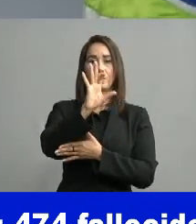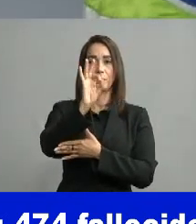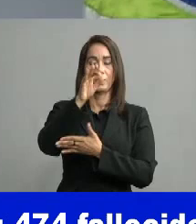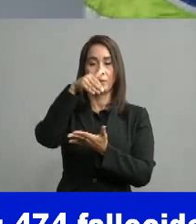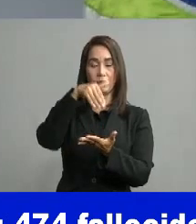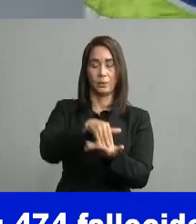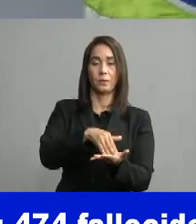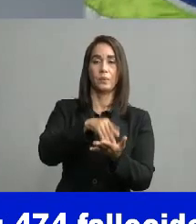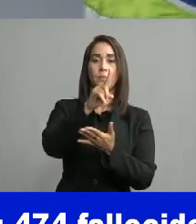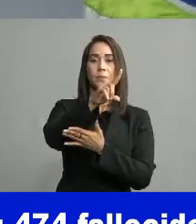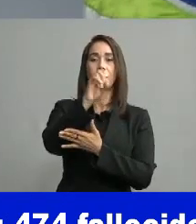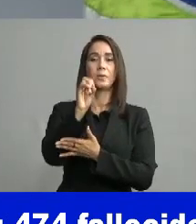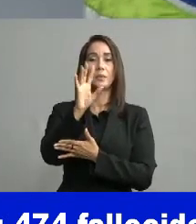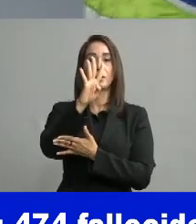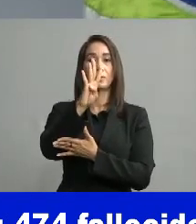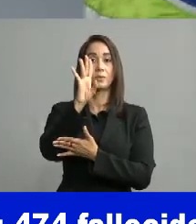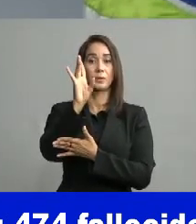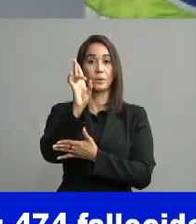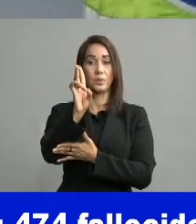59.157 defunciones.